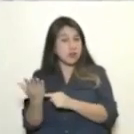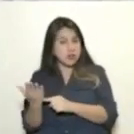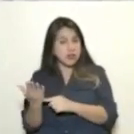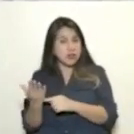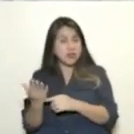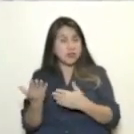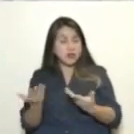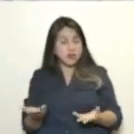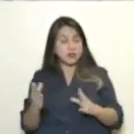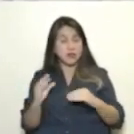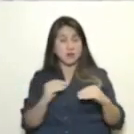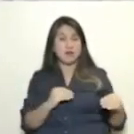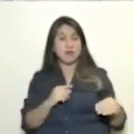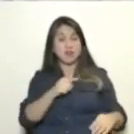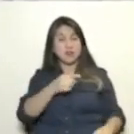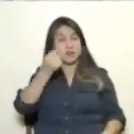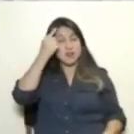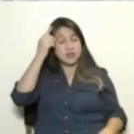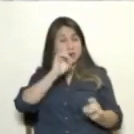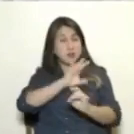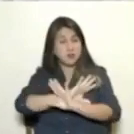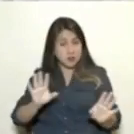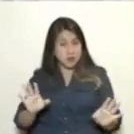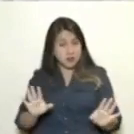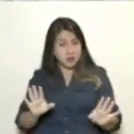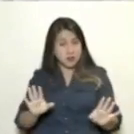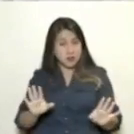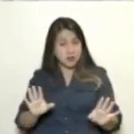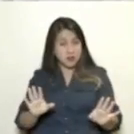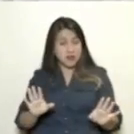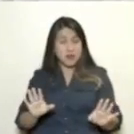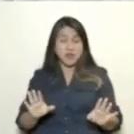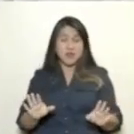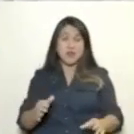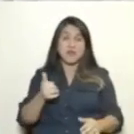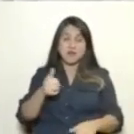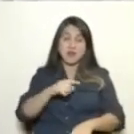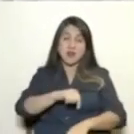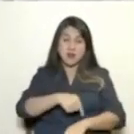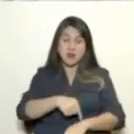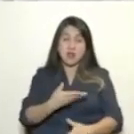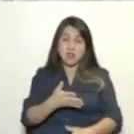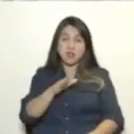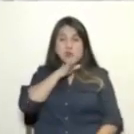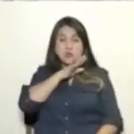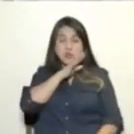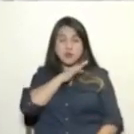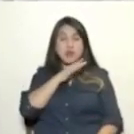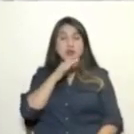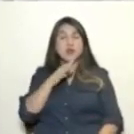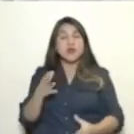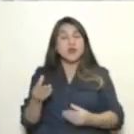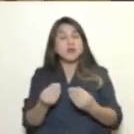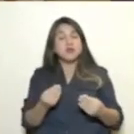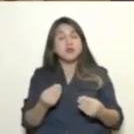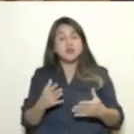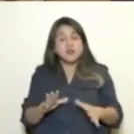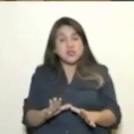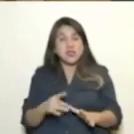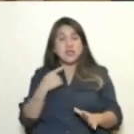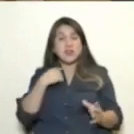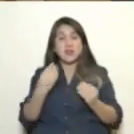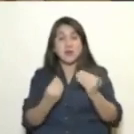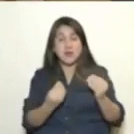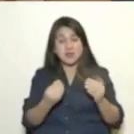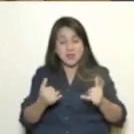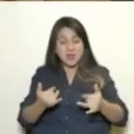estamos hablando. Eso lo entiendo perfectamente. Y en buena hora, y utilicémoslo, ¿verdad? Y muchos, a partir de lo que ha